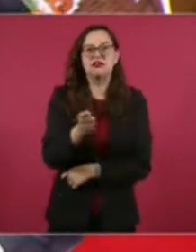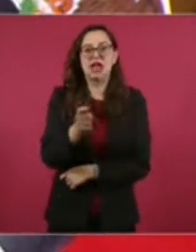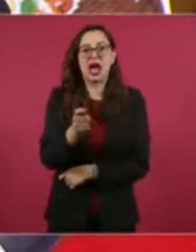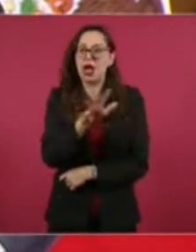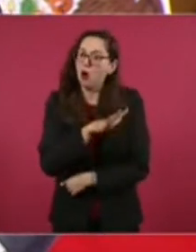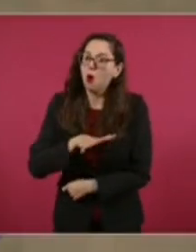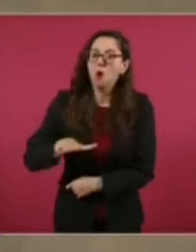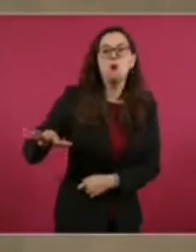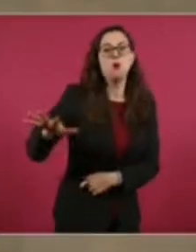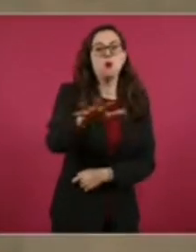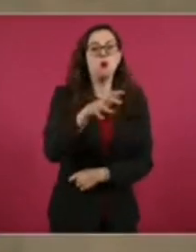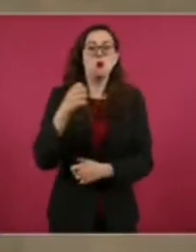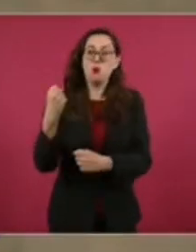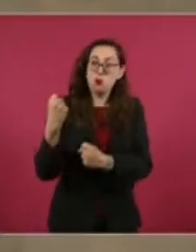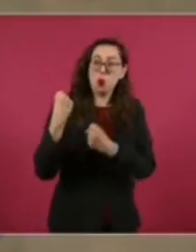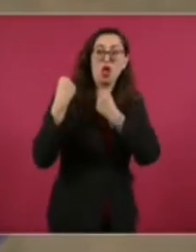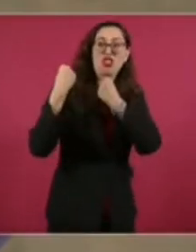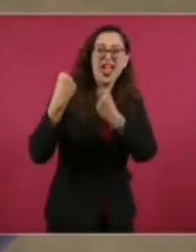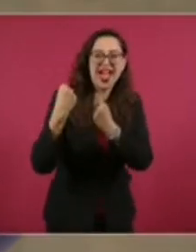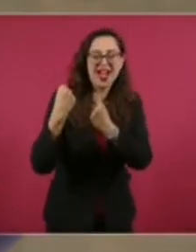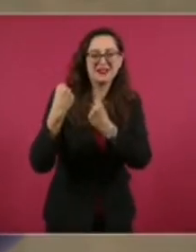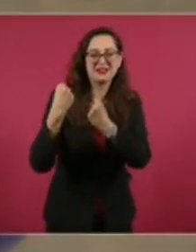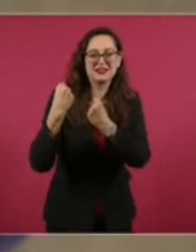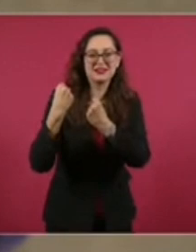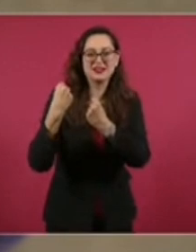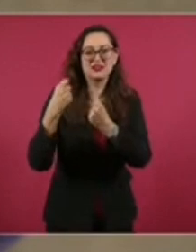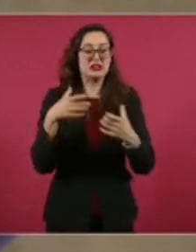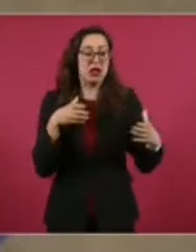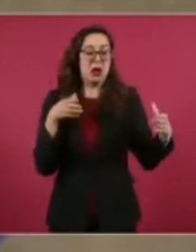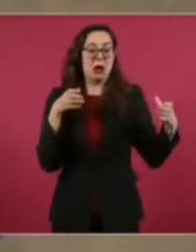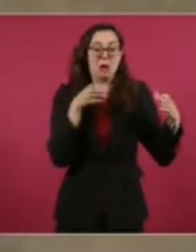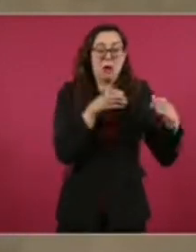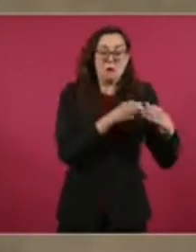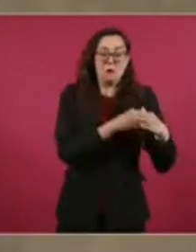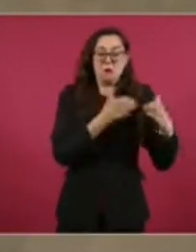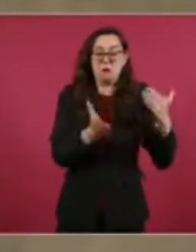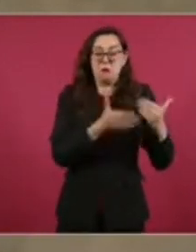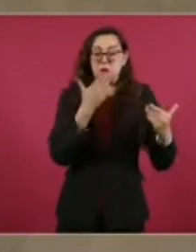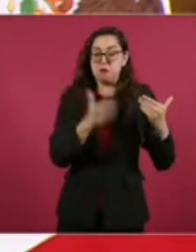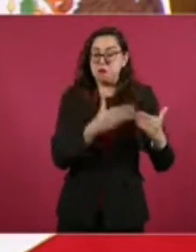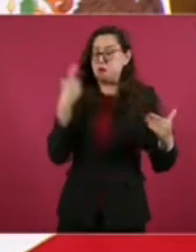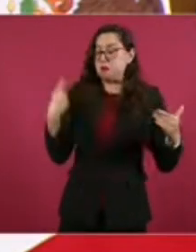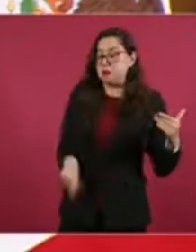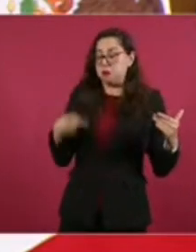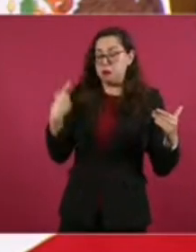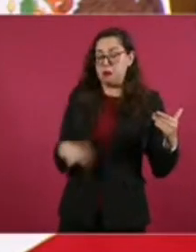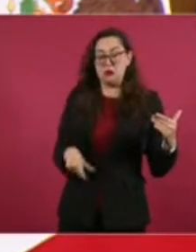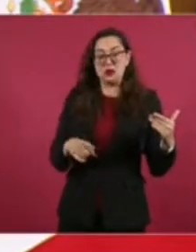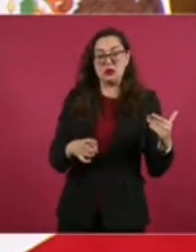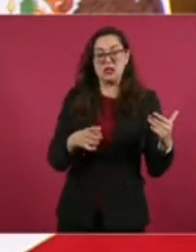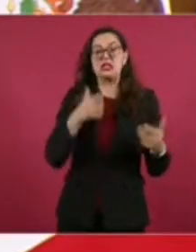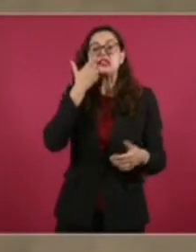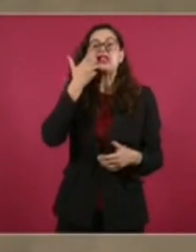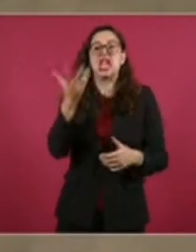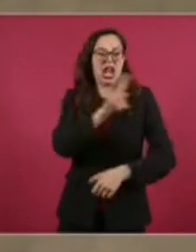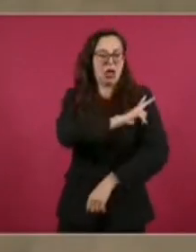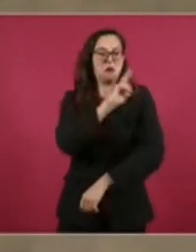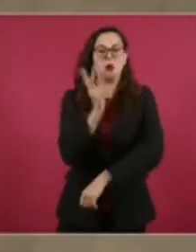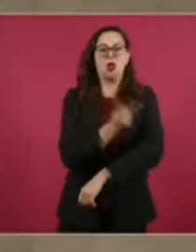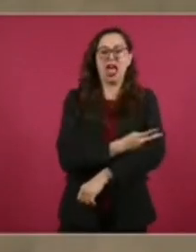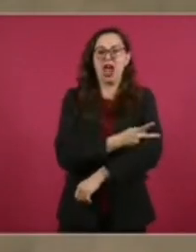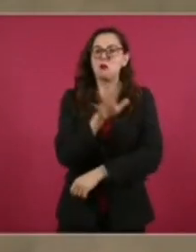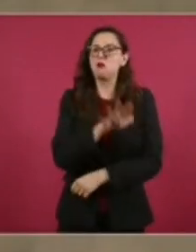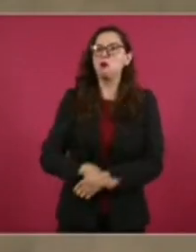poder del pueblo. Lo que quieren los oligarcas es Kratos sin